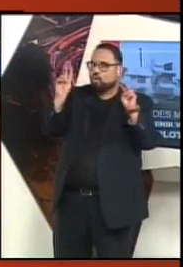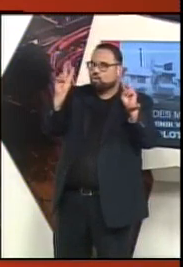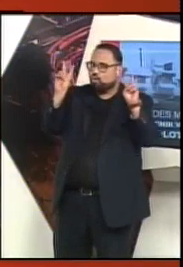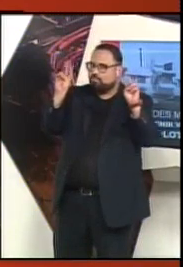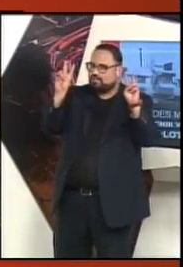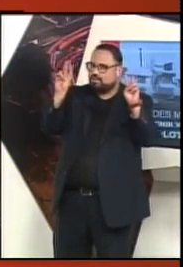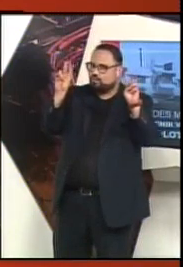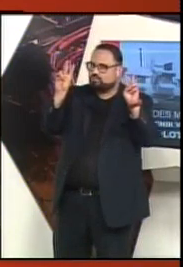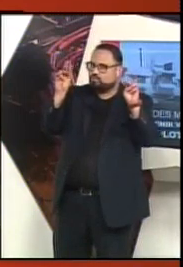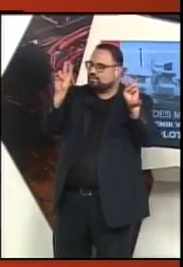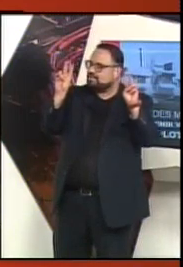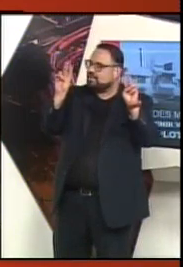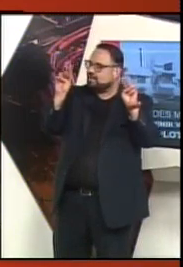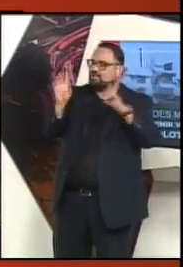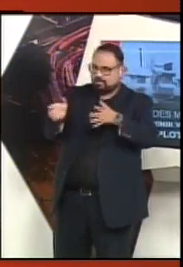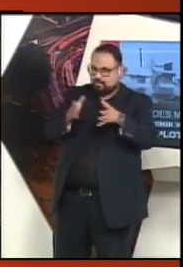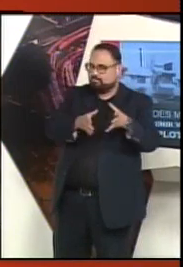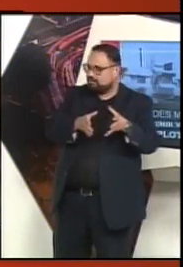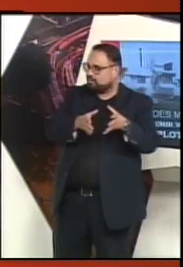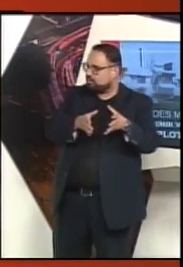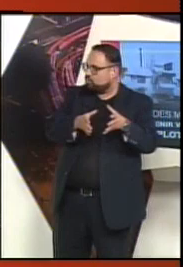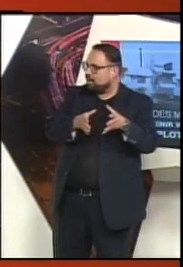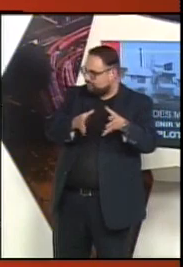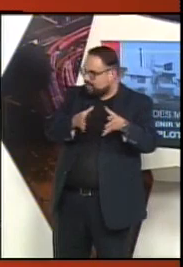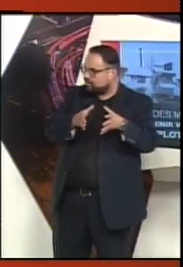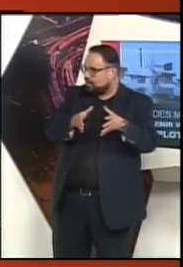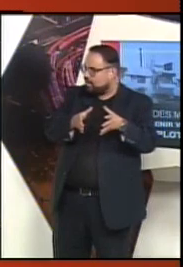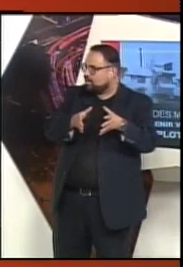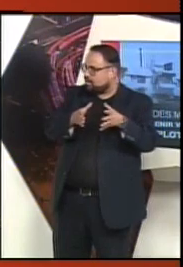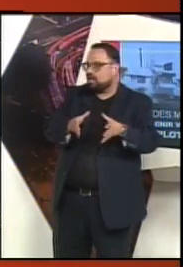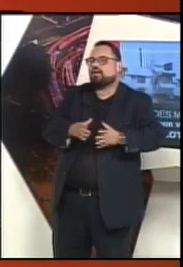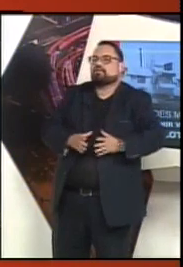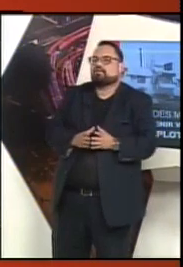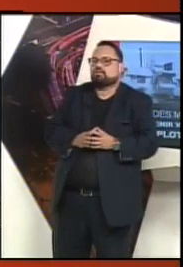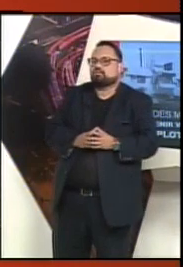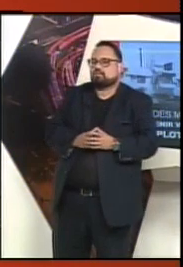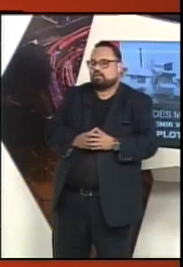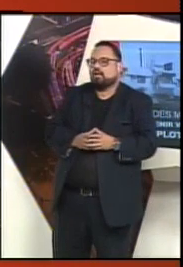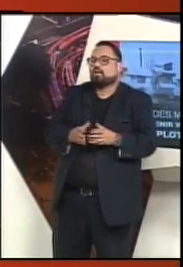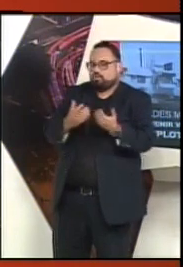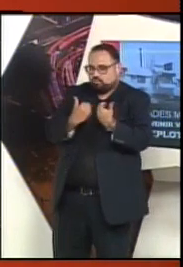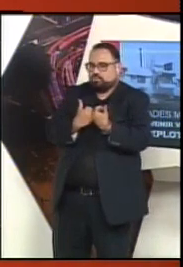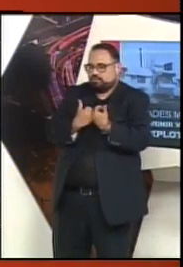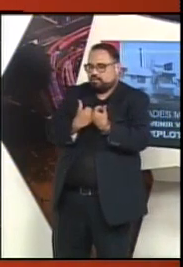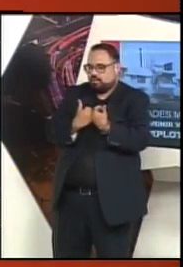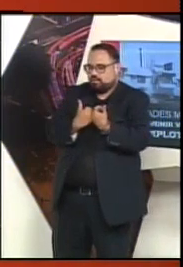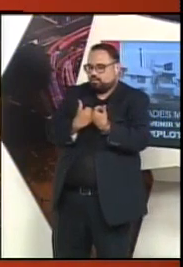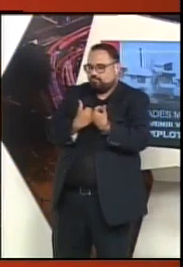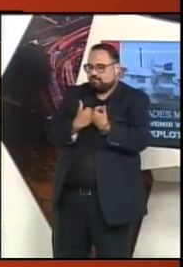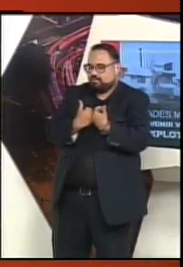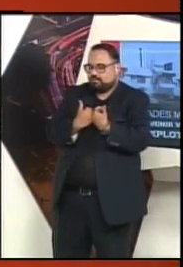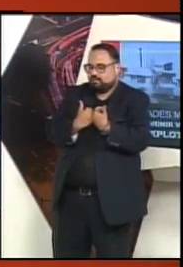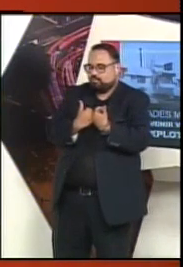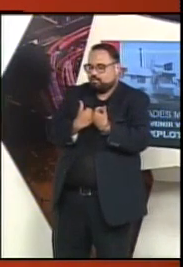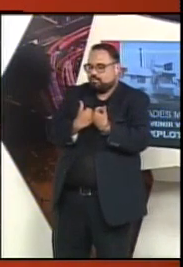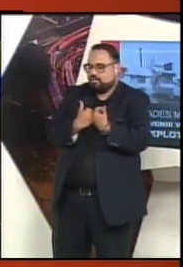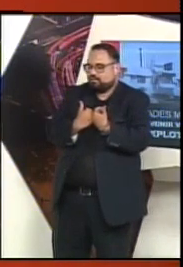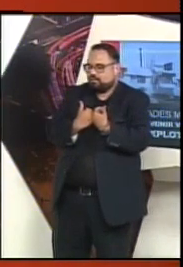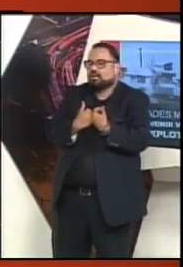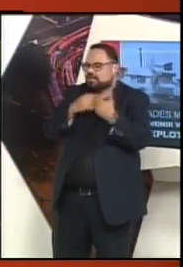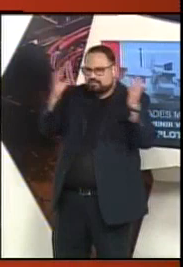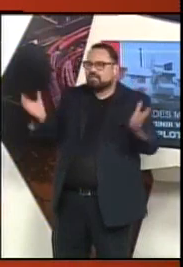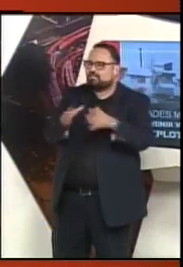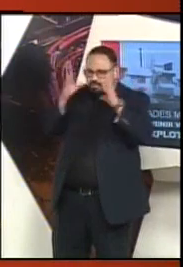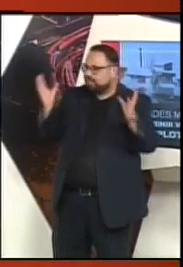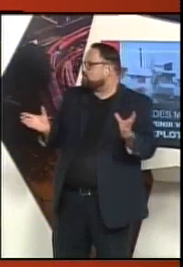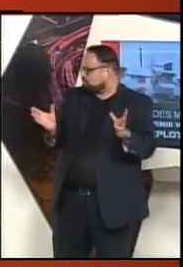el mundo con más adopciones legales que realmente eran una venta clara de niños acá nos dice lo difícil que es el problema de la